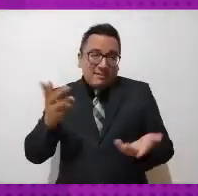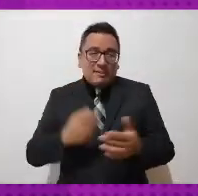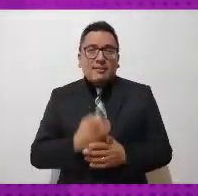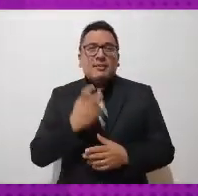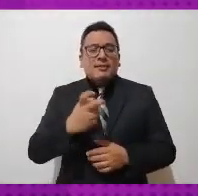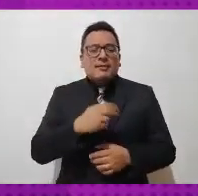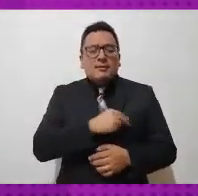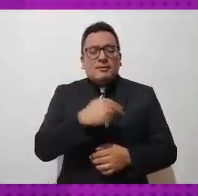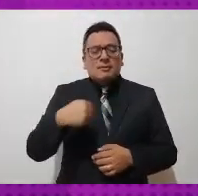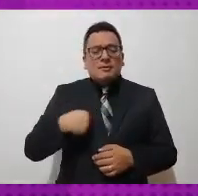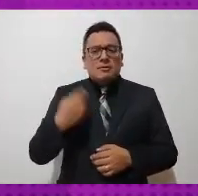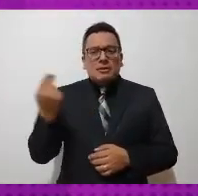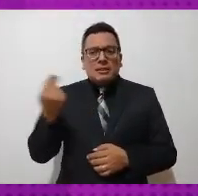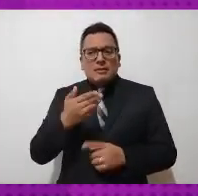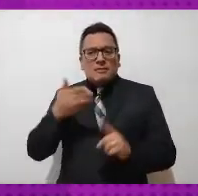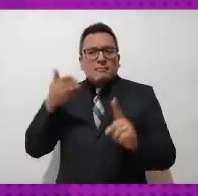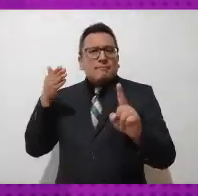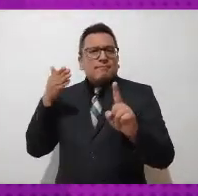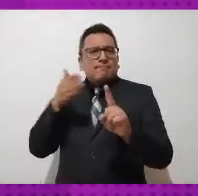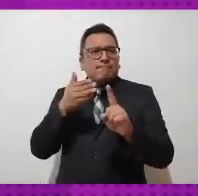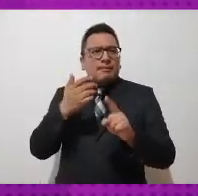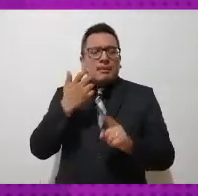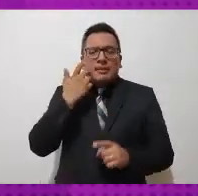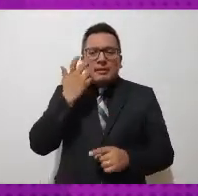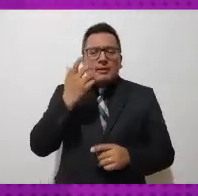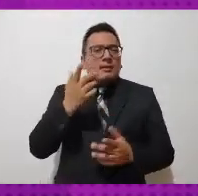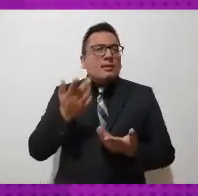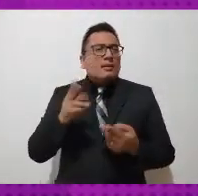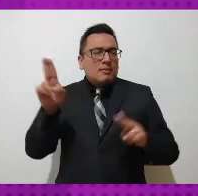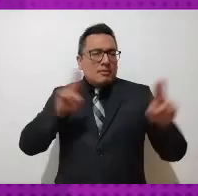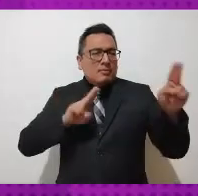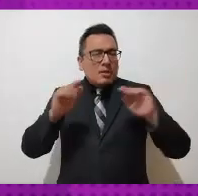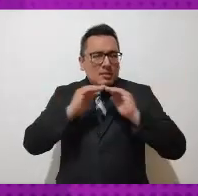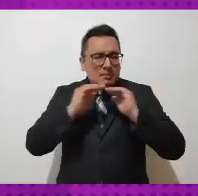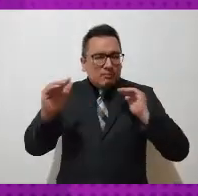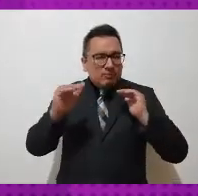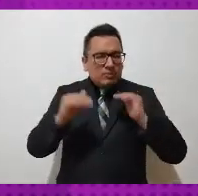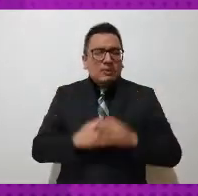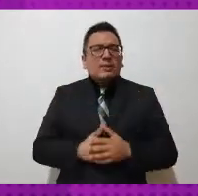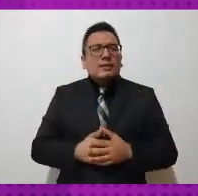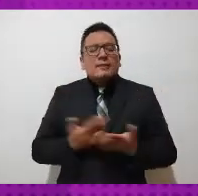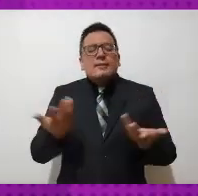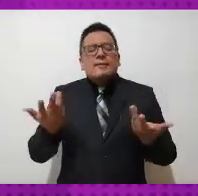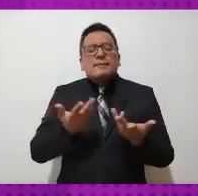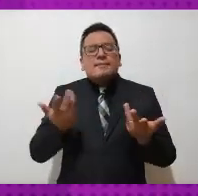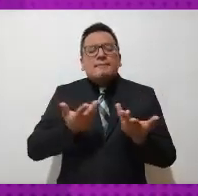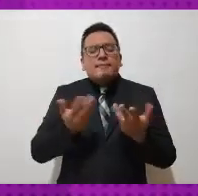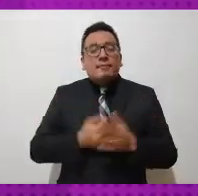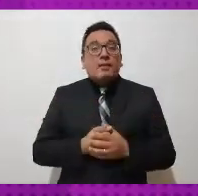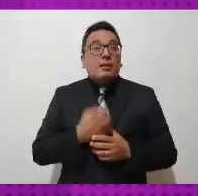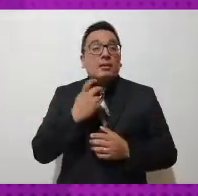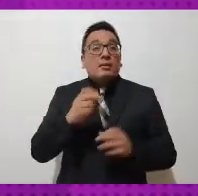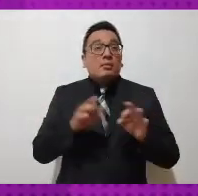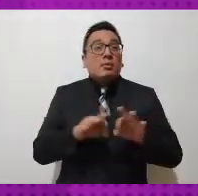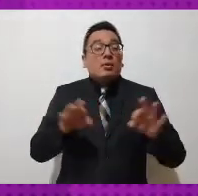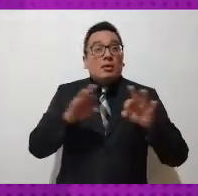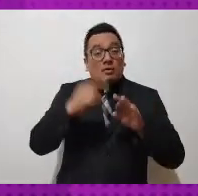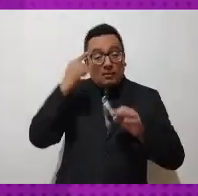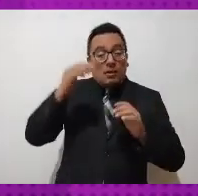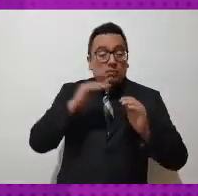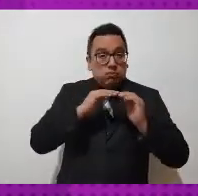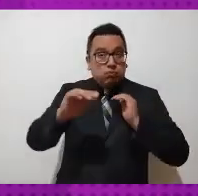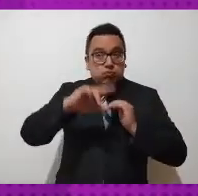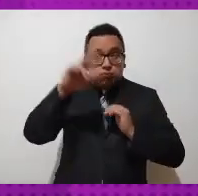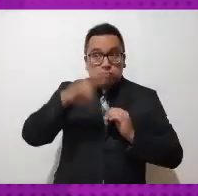¿hacia dónde se deben orientar los esfuerzos para alcanzar una democracia paritaria, siendo este el mecanismo idóneo para aproximarnos a la